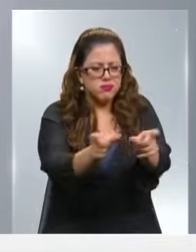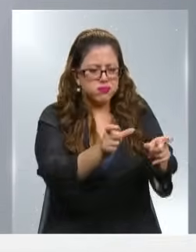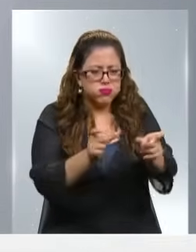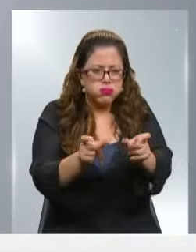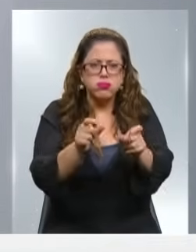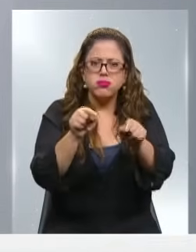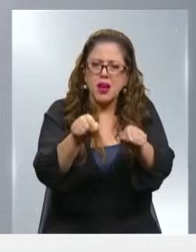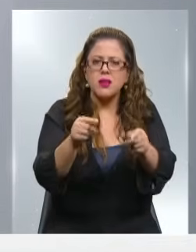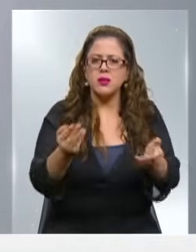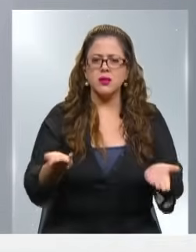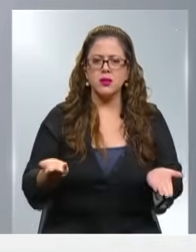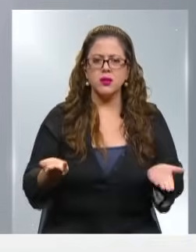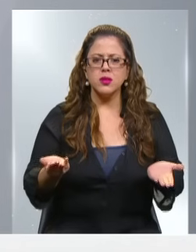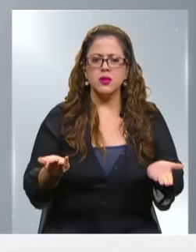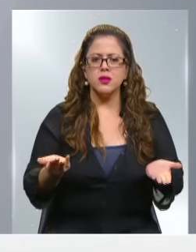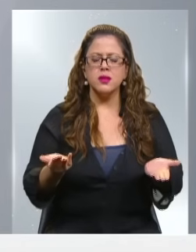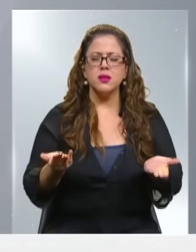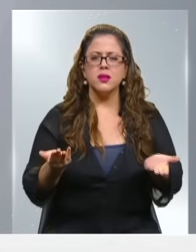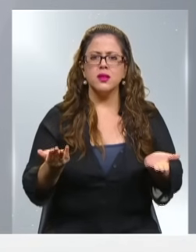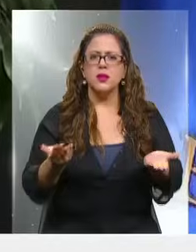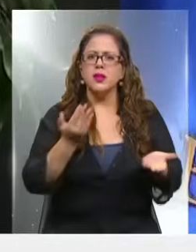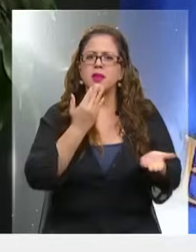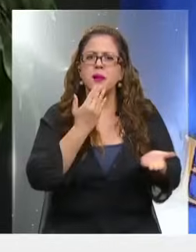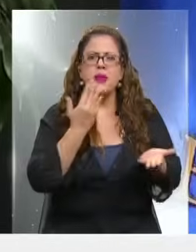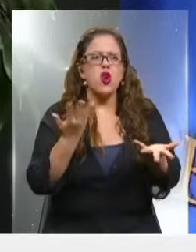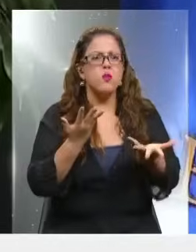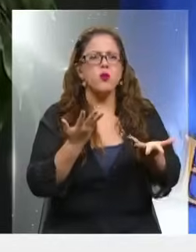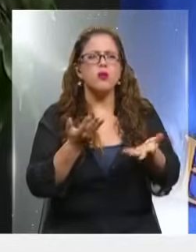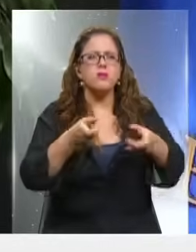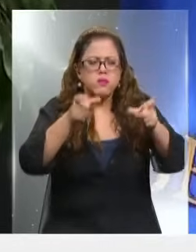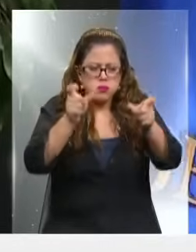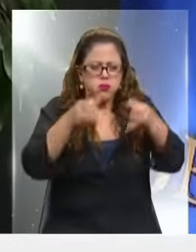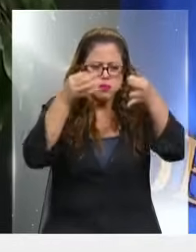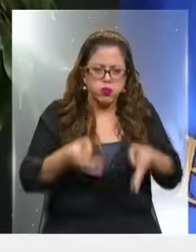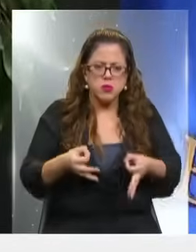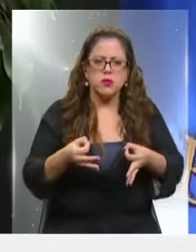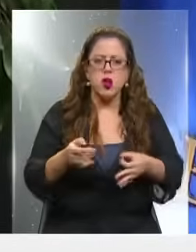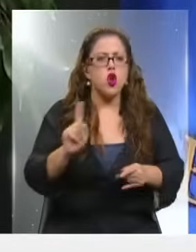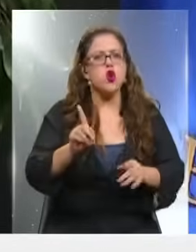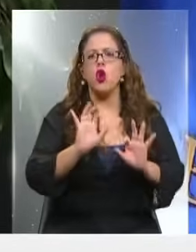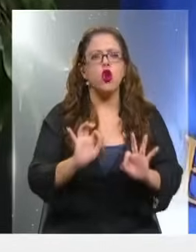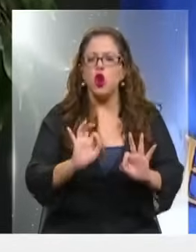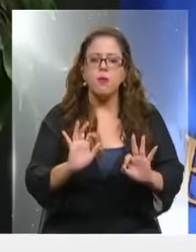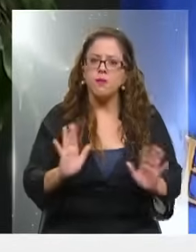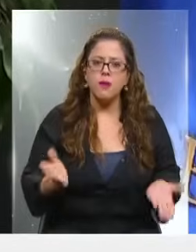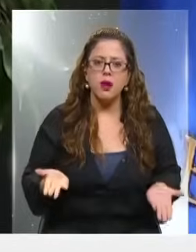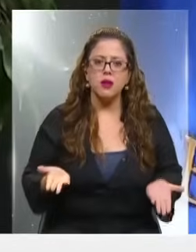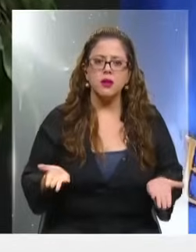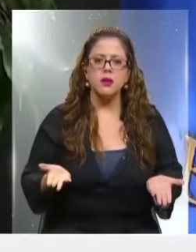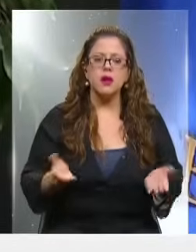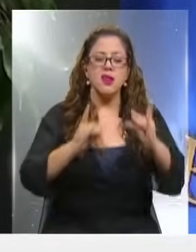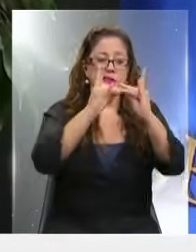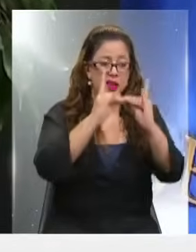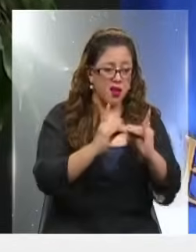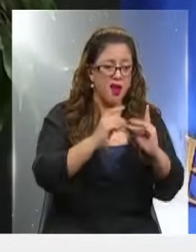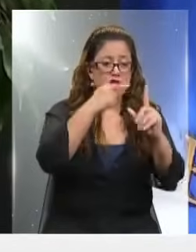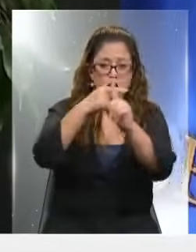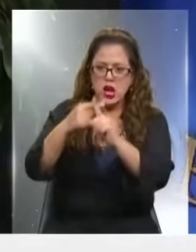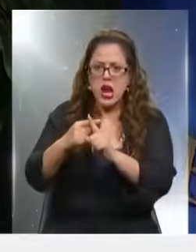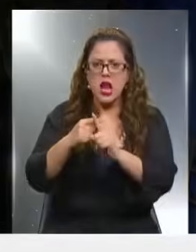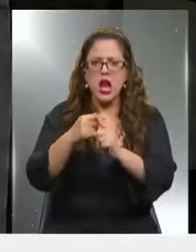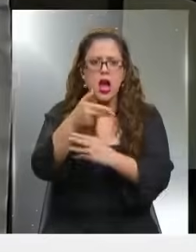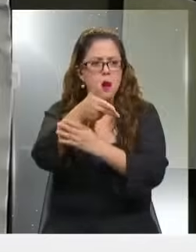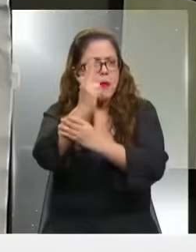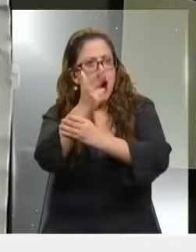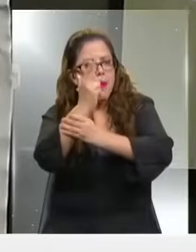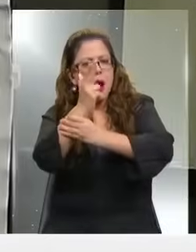tipo de acciones. Cómo, en definitiva, se fiscaliza correctamente. Porque no es normal que en funerales se utilicen armas de